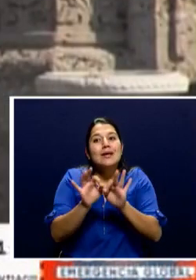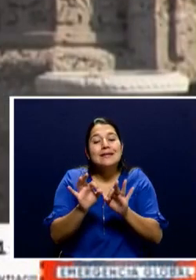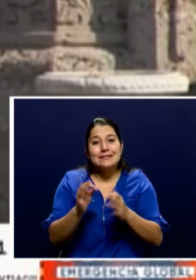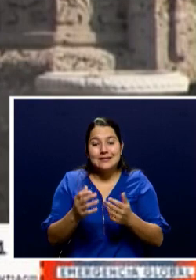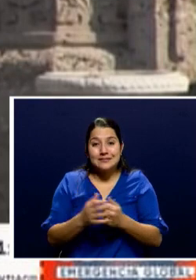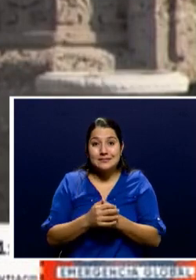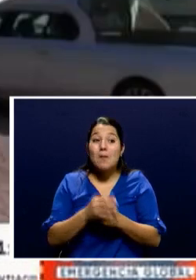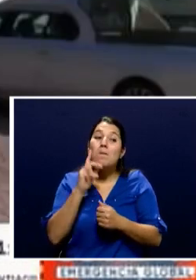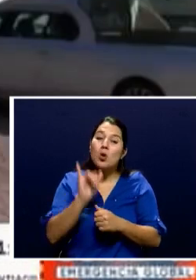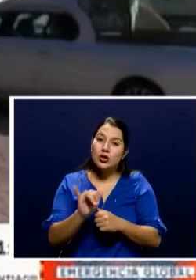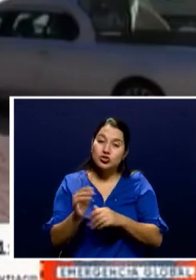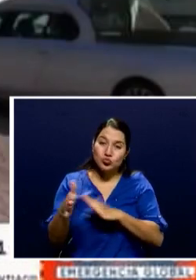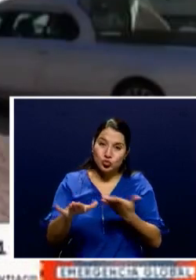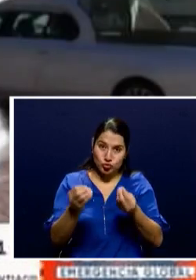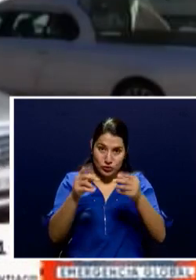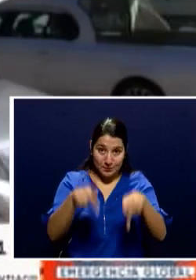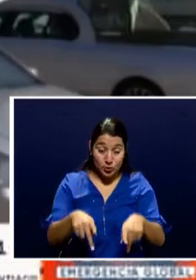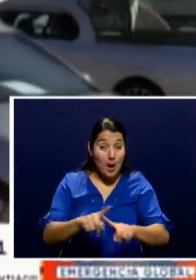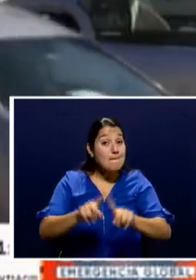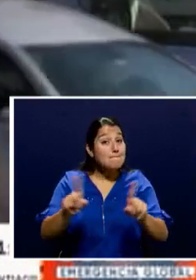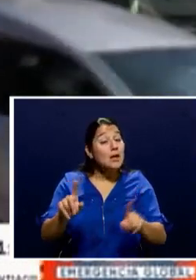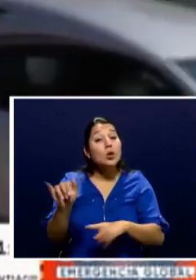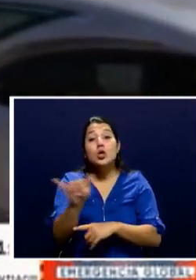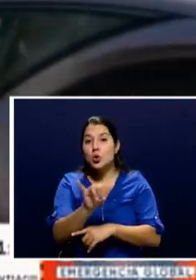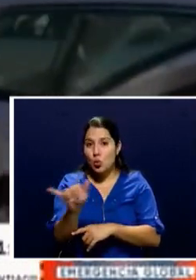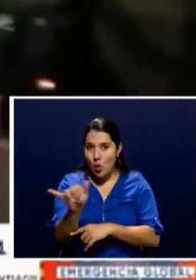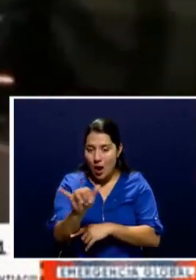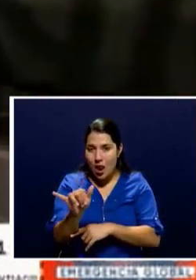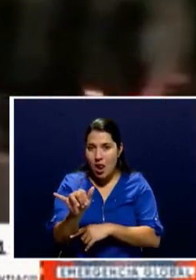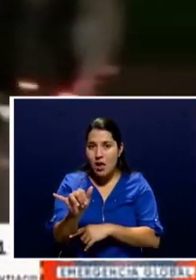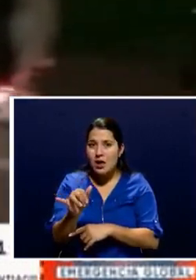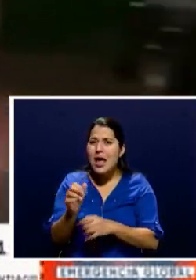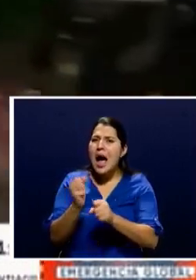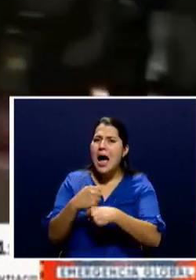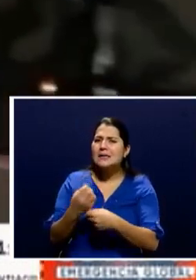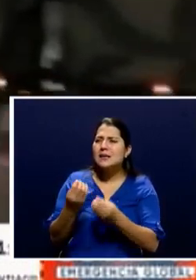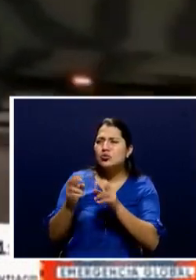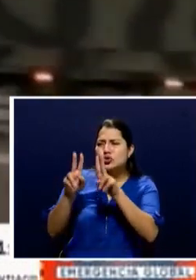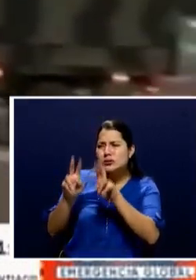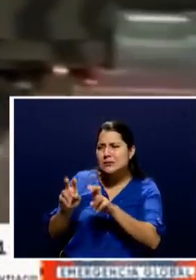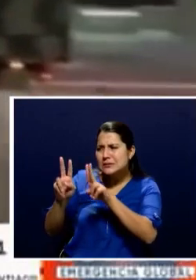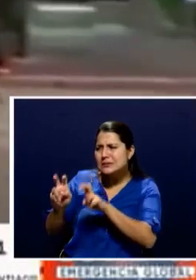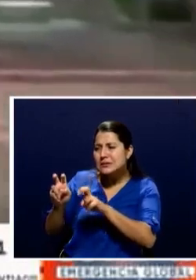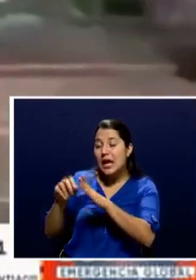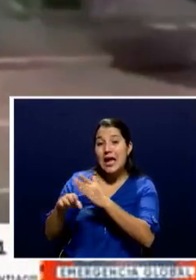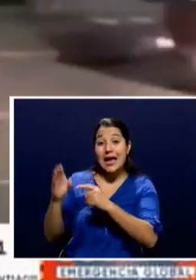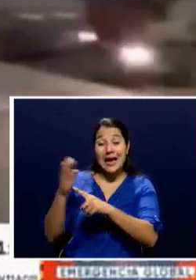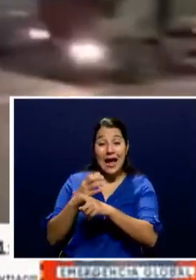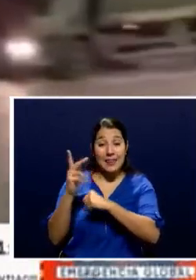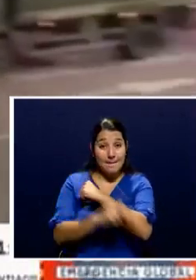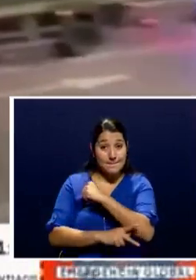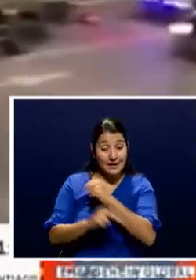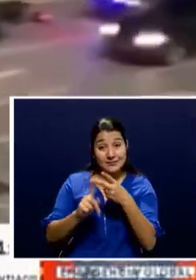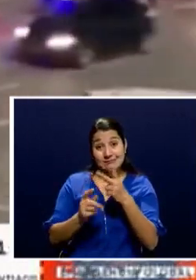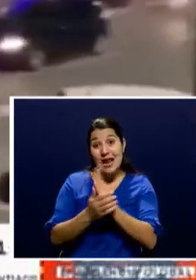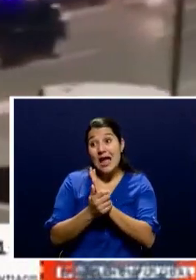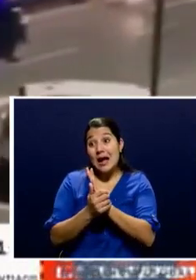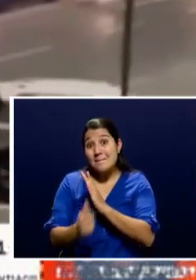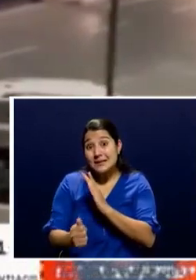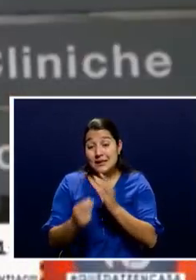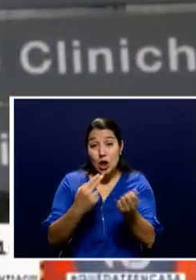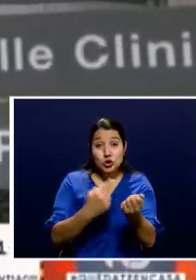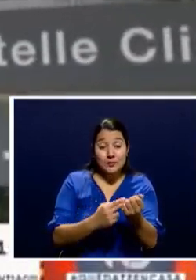Sin embargo, no se puede dejar de lado la cantidad de pruebas que se realicen en cada país y la capacidad de hospitales,